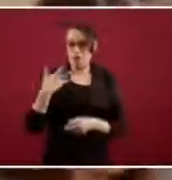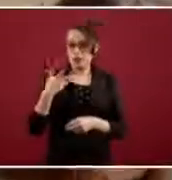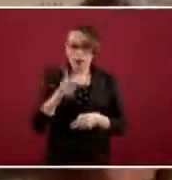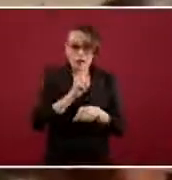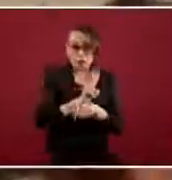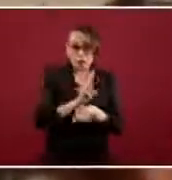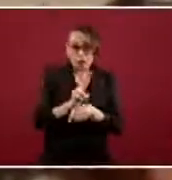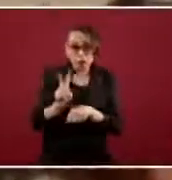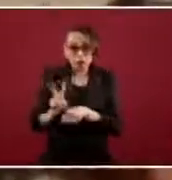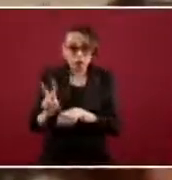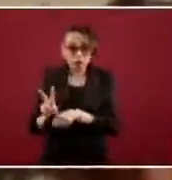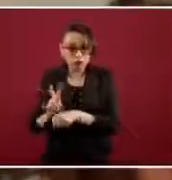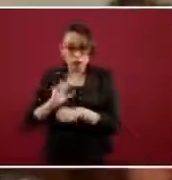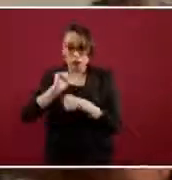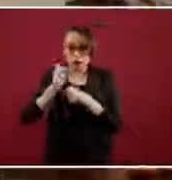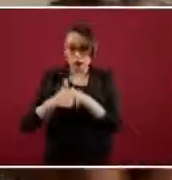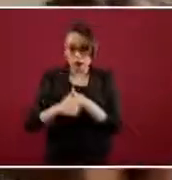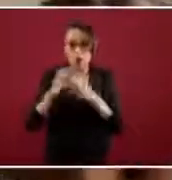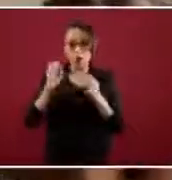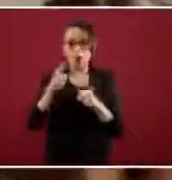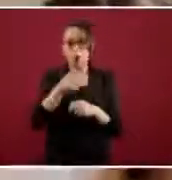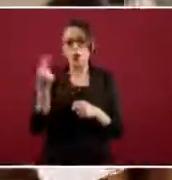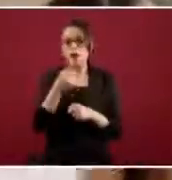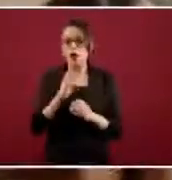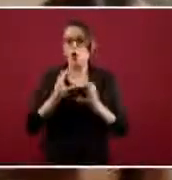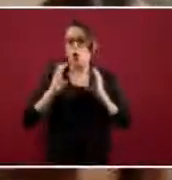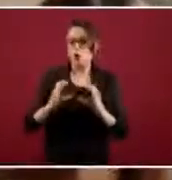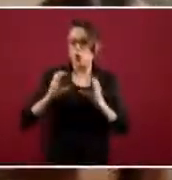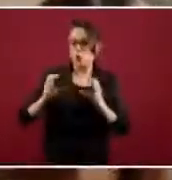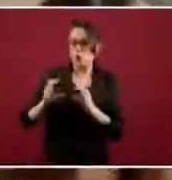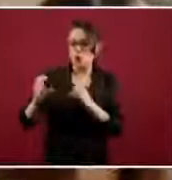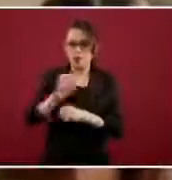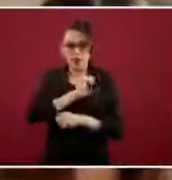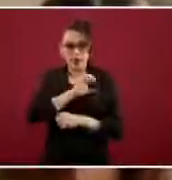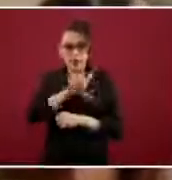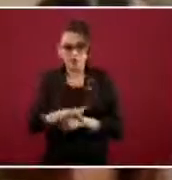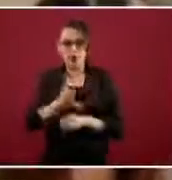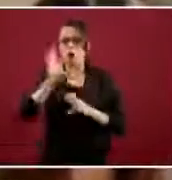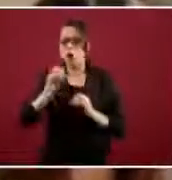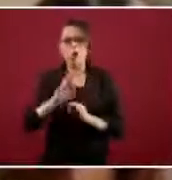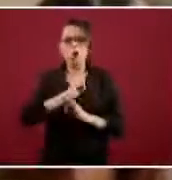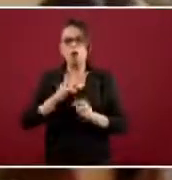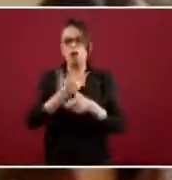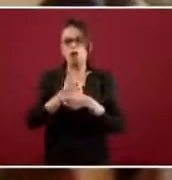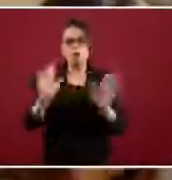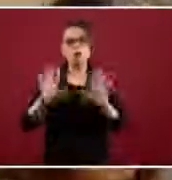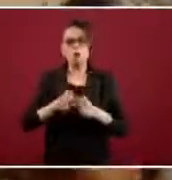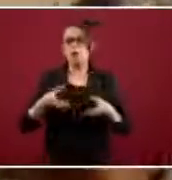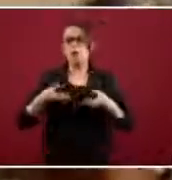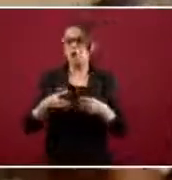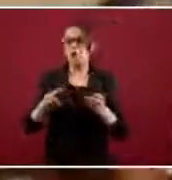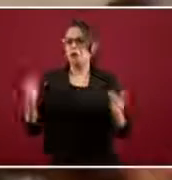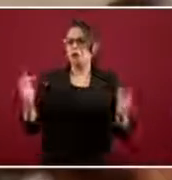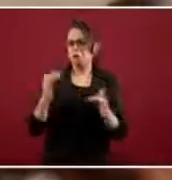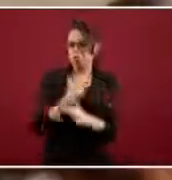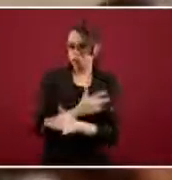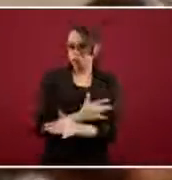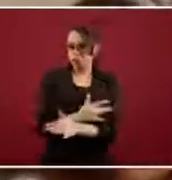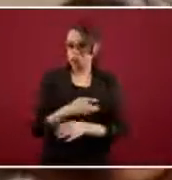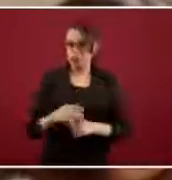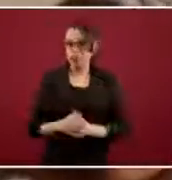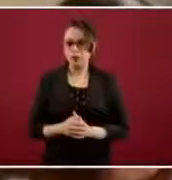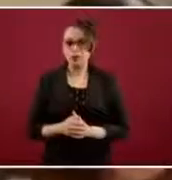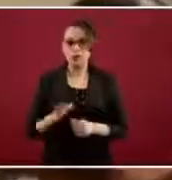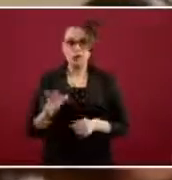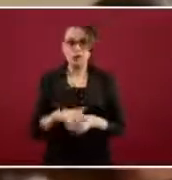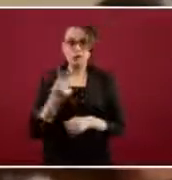que tener ciertos cuidados o simplemente ya pueden salir a la calle, porque ha explicado también que cuando se infecta